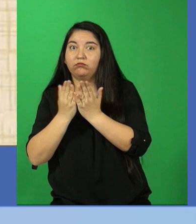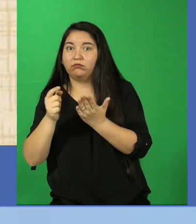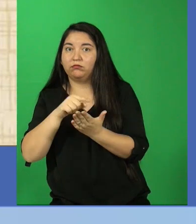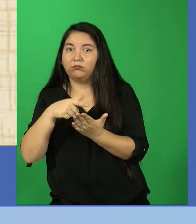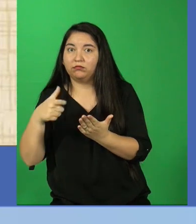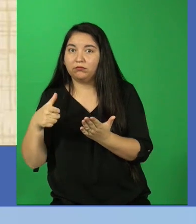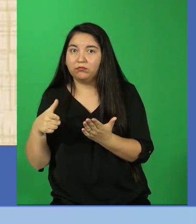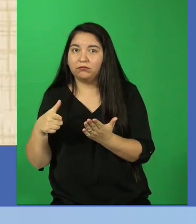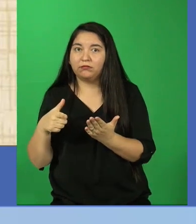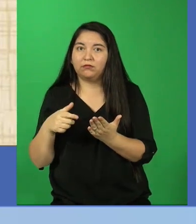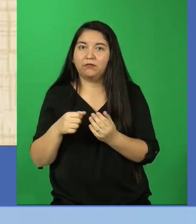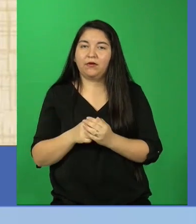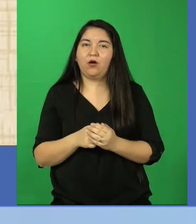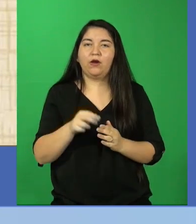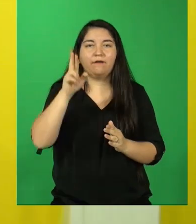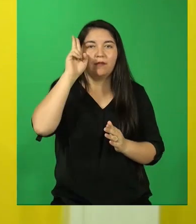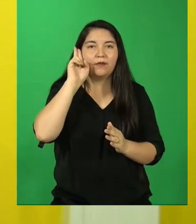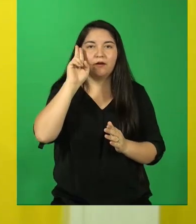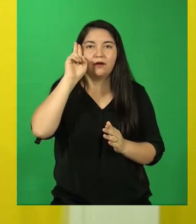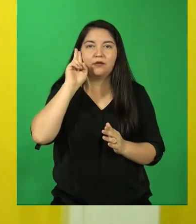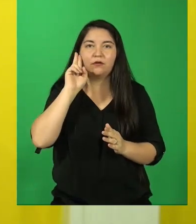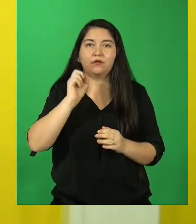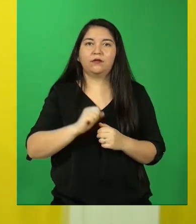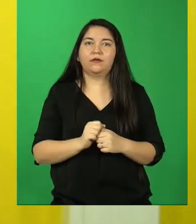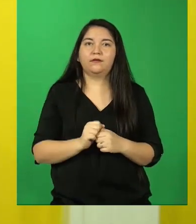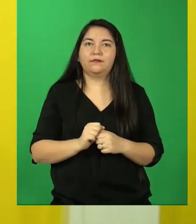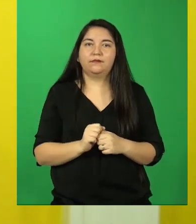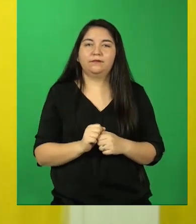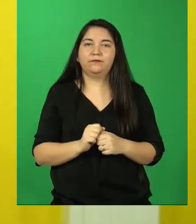vamos a recordar